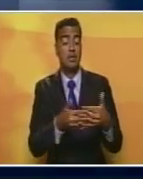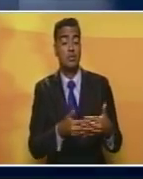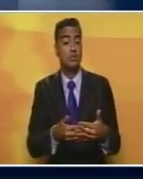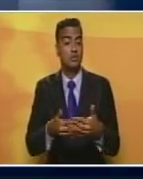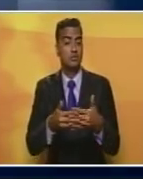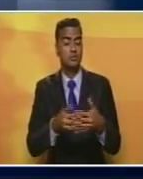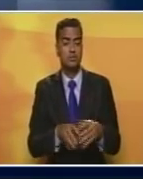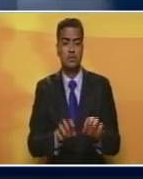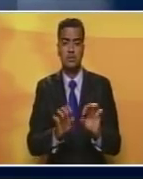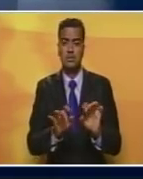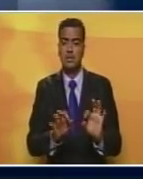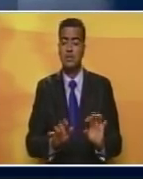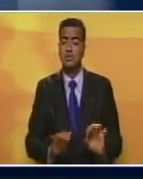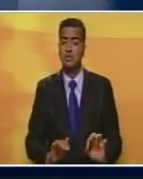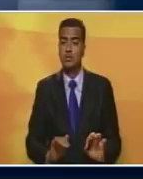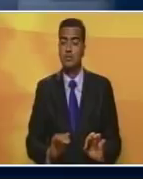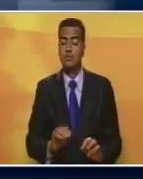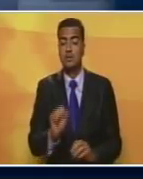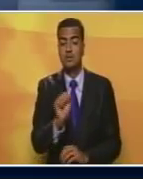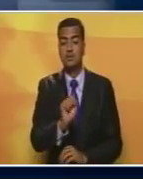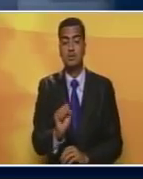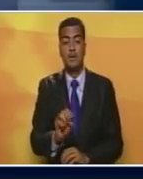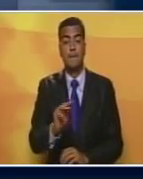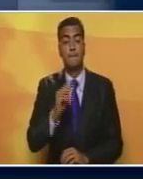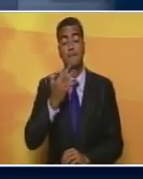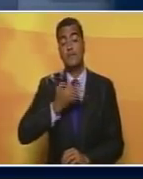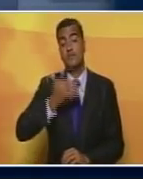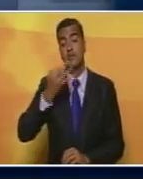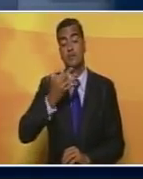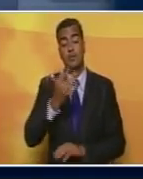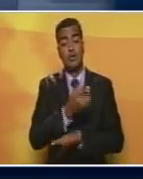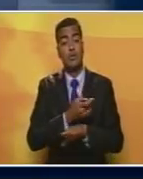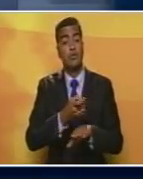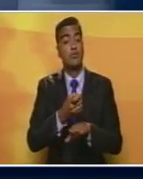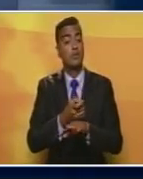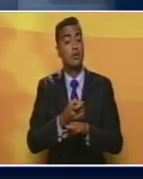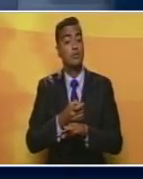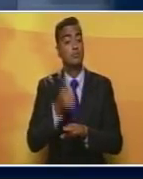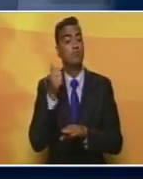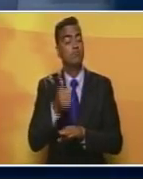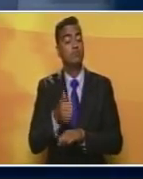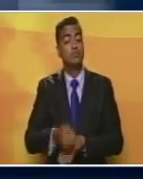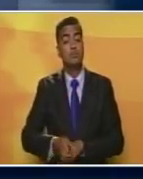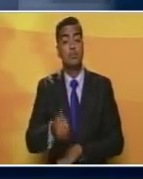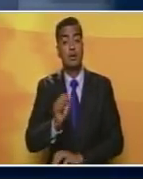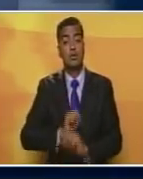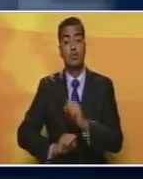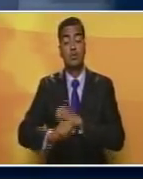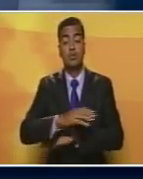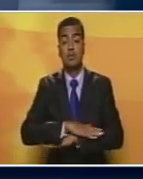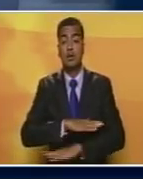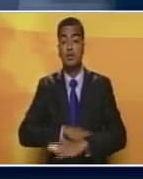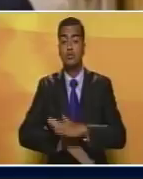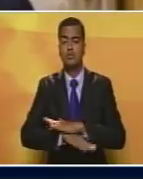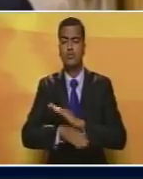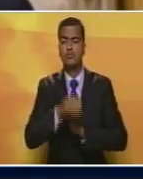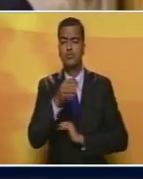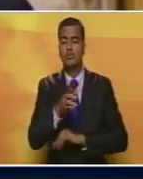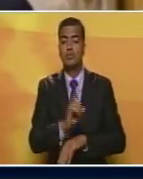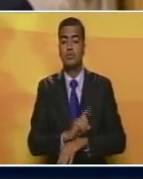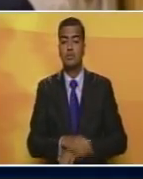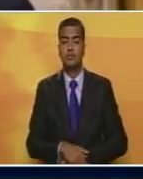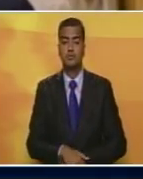de 2017. El fiscal de esa entidad, Jorge Winkler, detalló que 111 personas fueron identificadas.